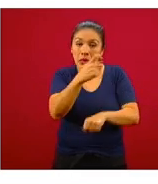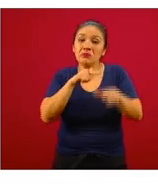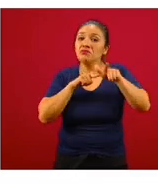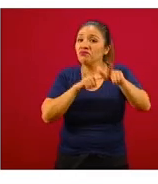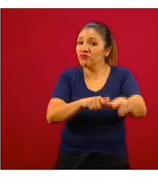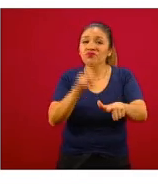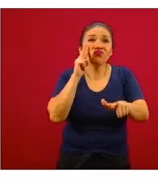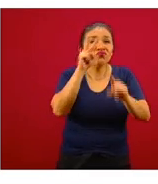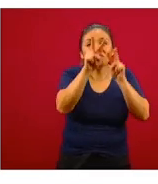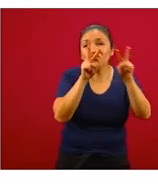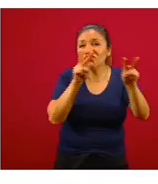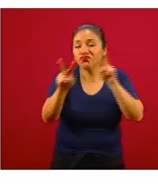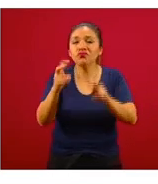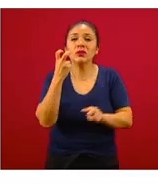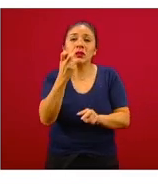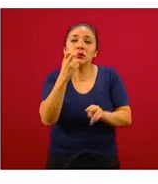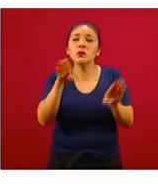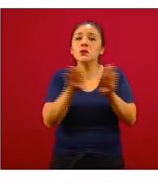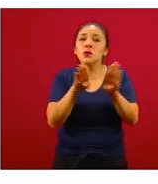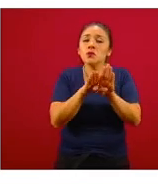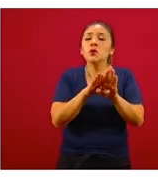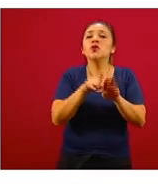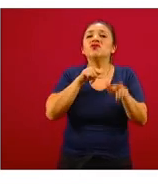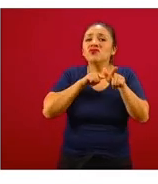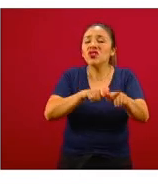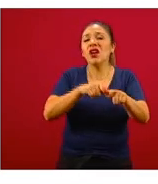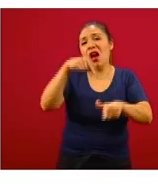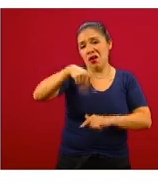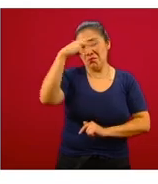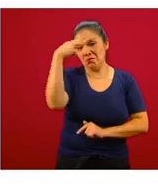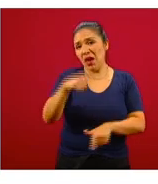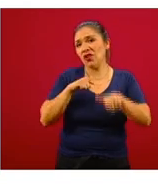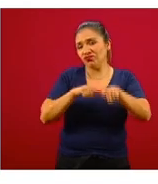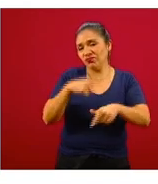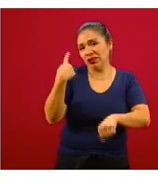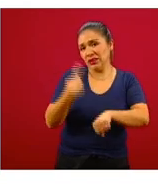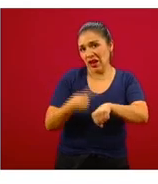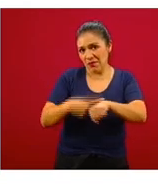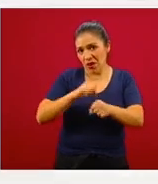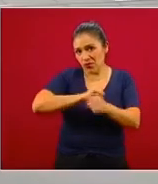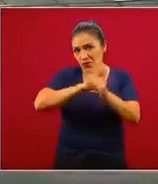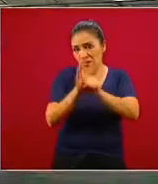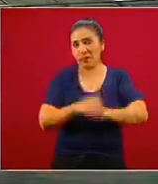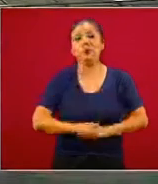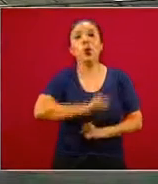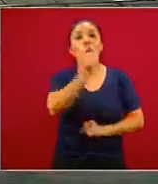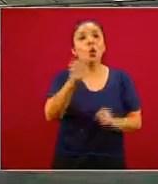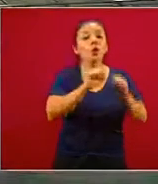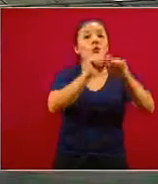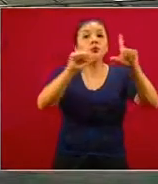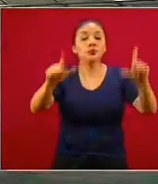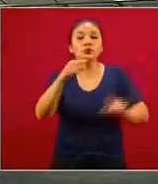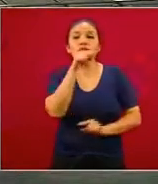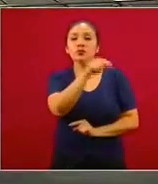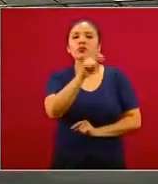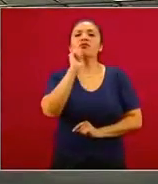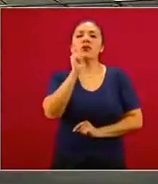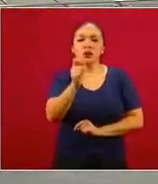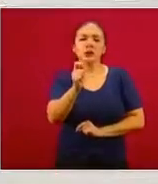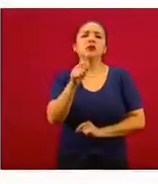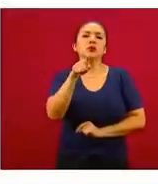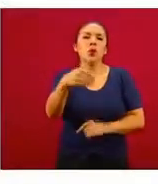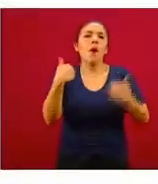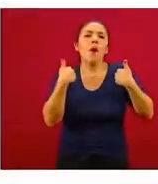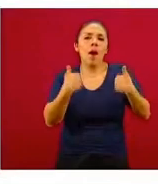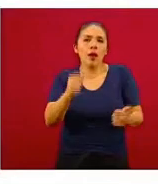now de represented esta in manera orange medida and even que red, la epidemia en México meaning continúa. that they have higher La siguiente concentration diapositiva rates es una of the diapositiva de disease. referencia para que